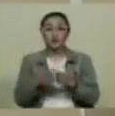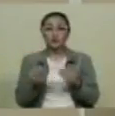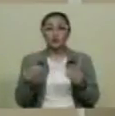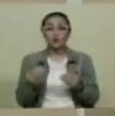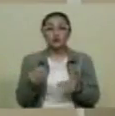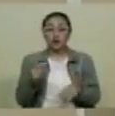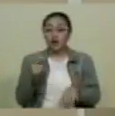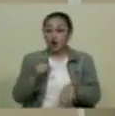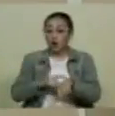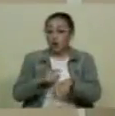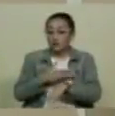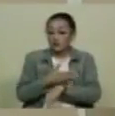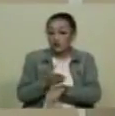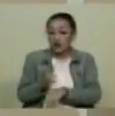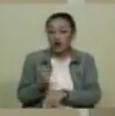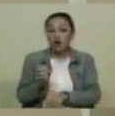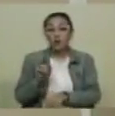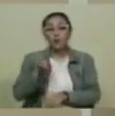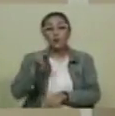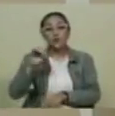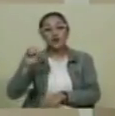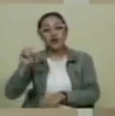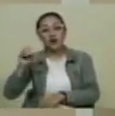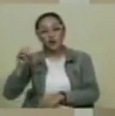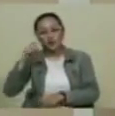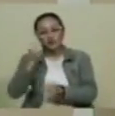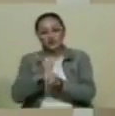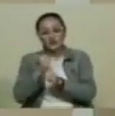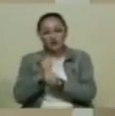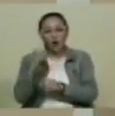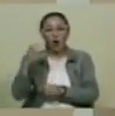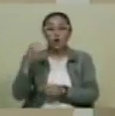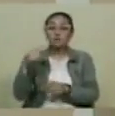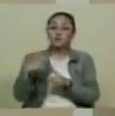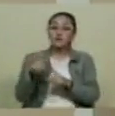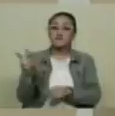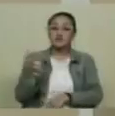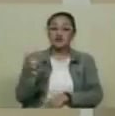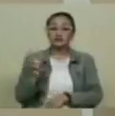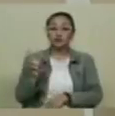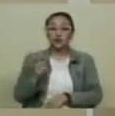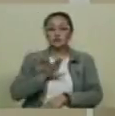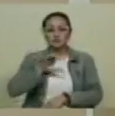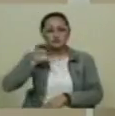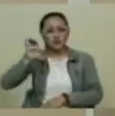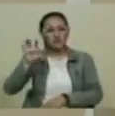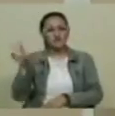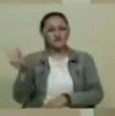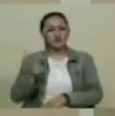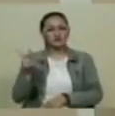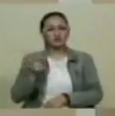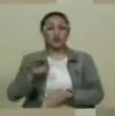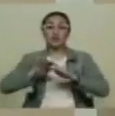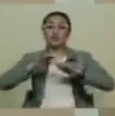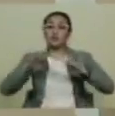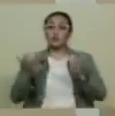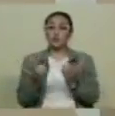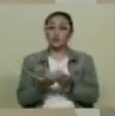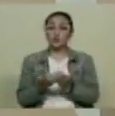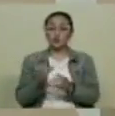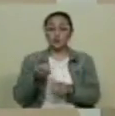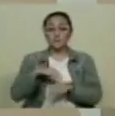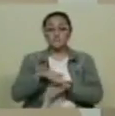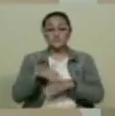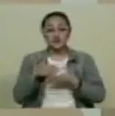haber sido declarado por la UNESCO los cantos de trabajo del llano colombo venezolano Patrimonio Cultural Inmaterial de la Humanidad, el ministro para la